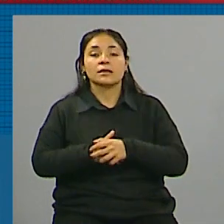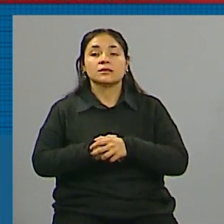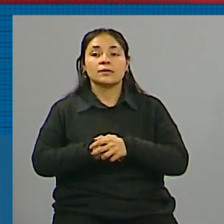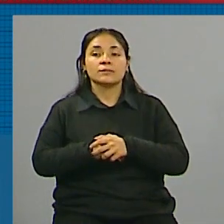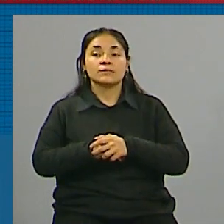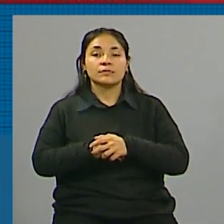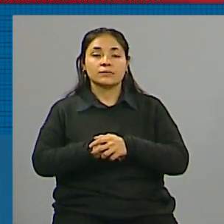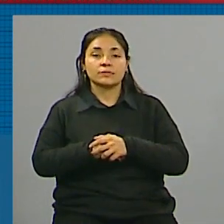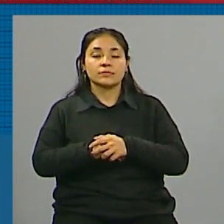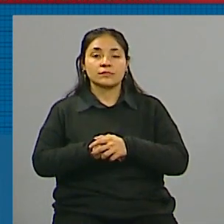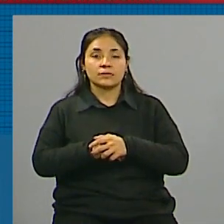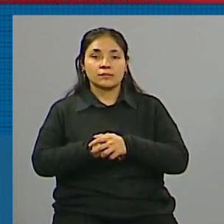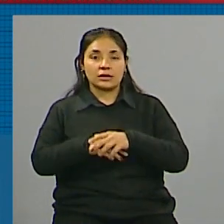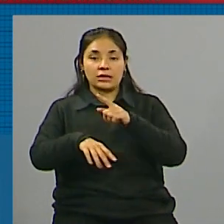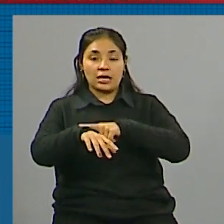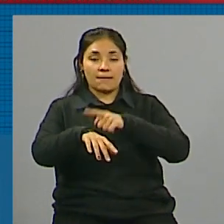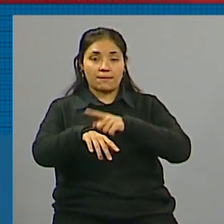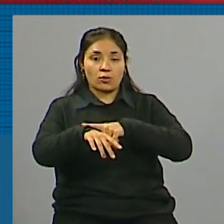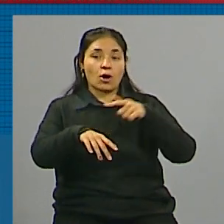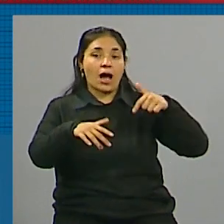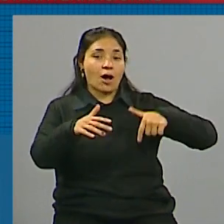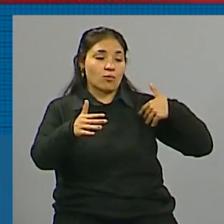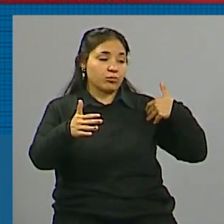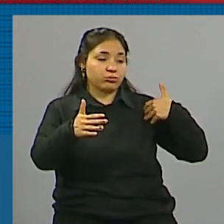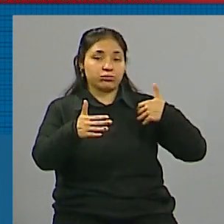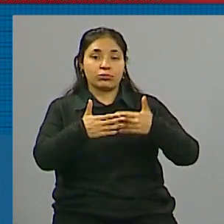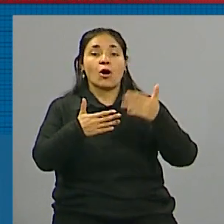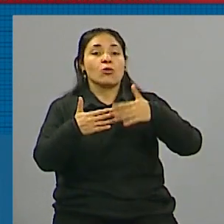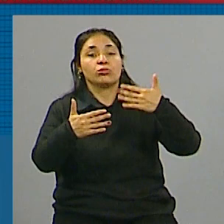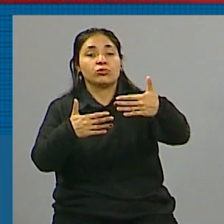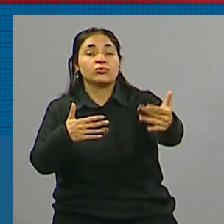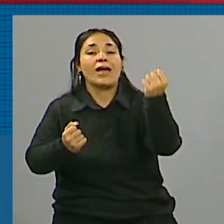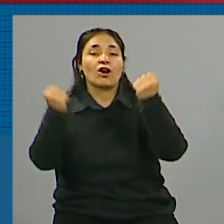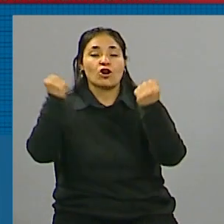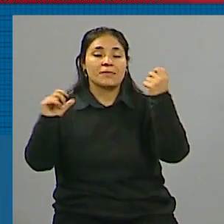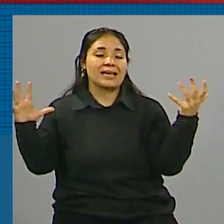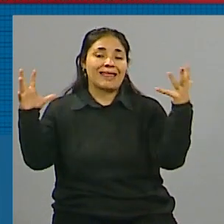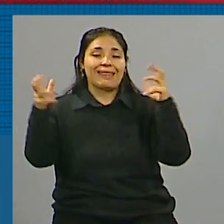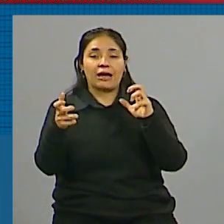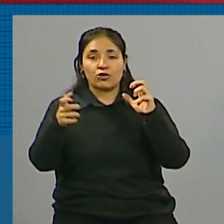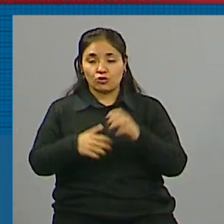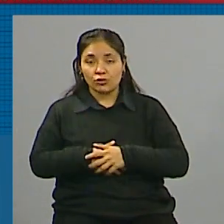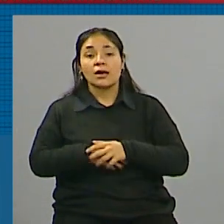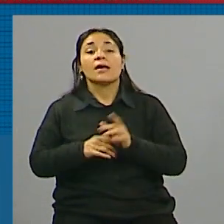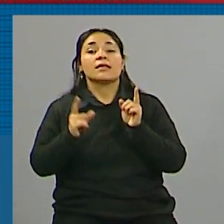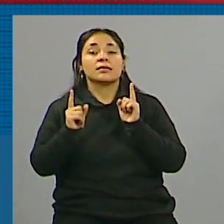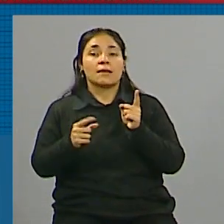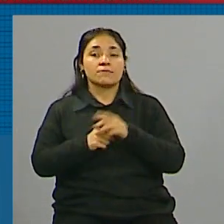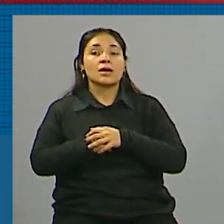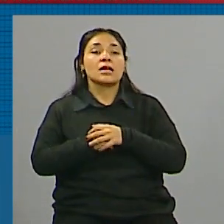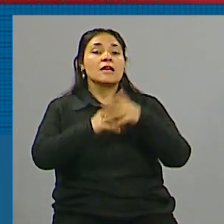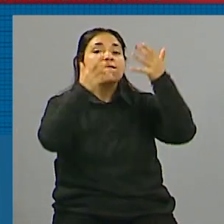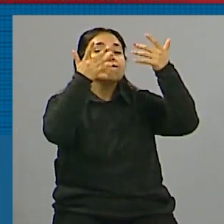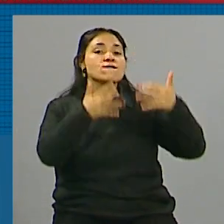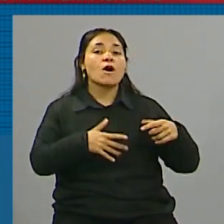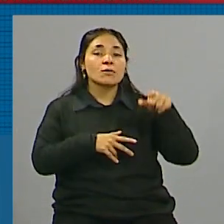representar el corto y el largo plazo en cuanto a los daños económicos. En cuanto a los informes que plantean desde los servicios de